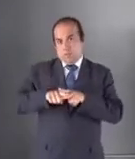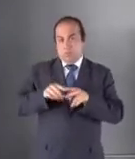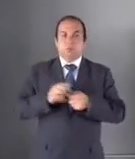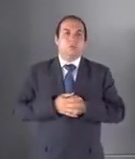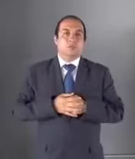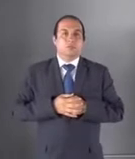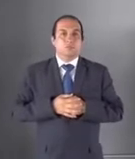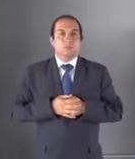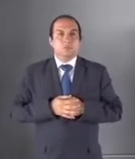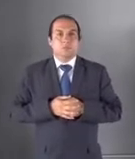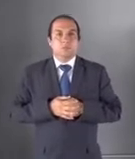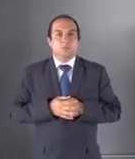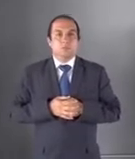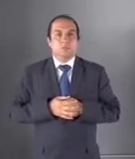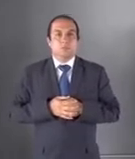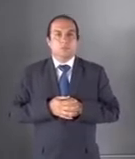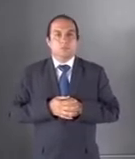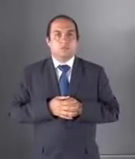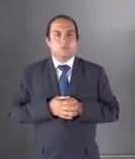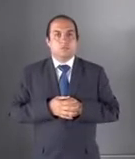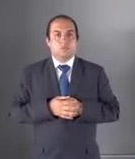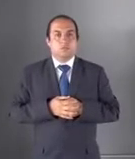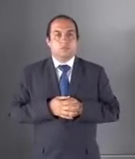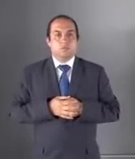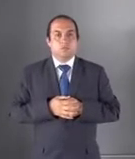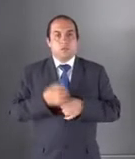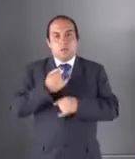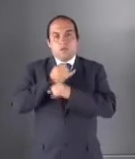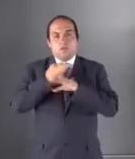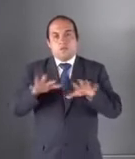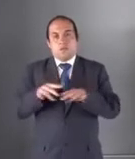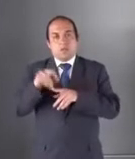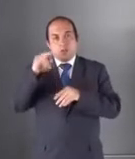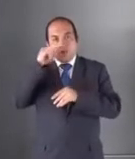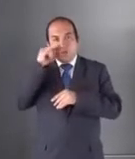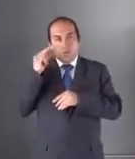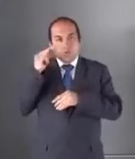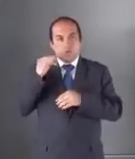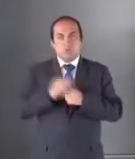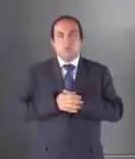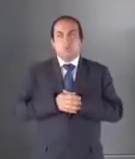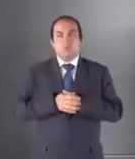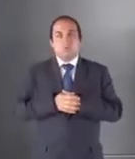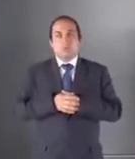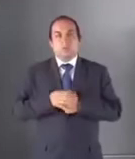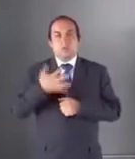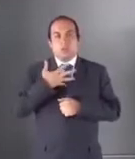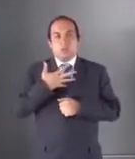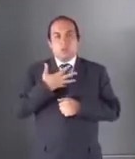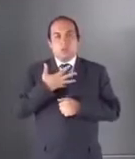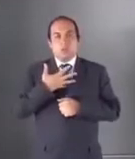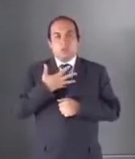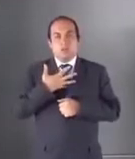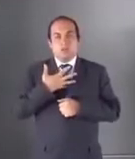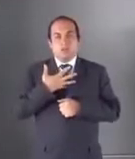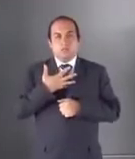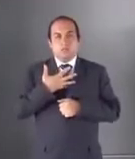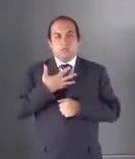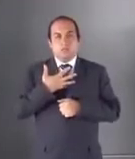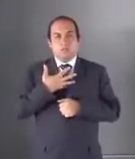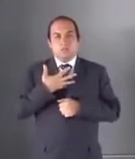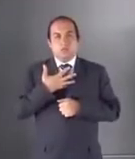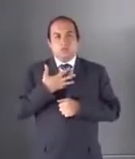Finalmente, aquí también informarles sobre lo que no se ve, que tiene que ver con la obra inducida. Y aquí traemos desvíos eléctricos por más de